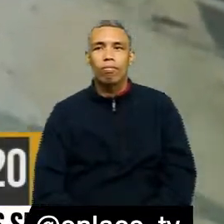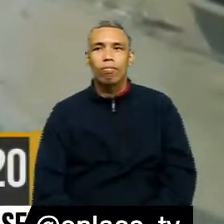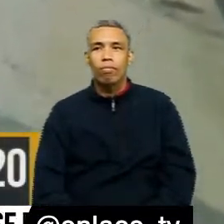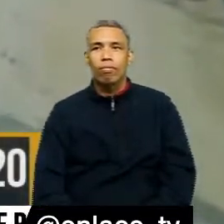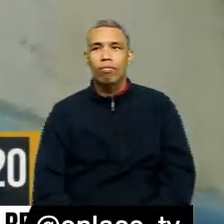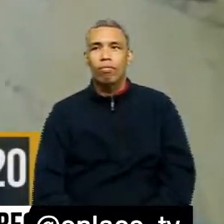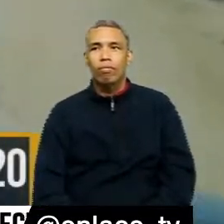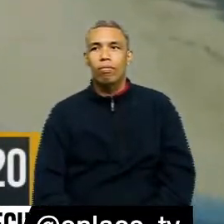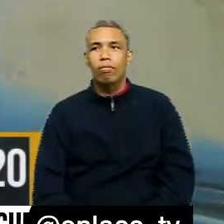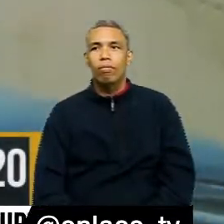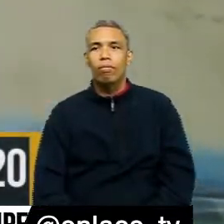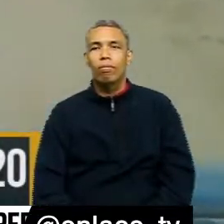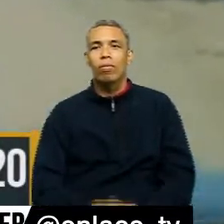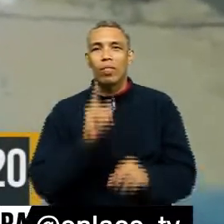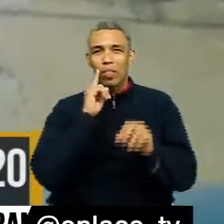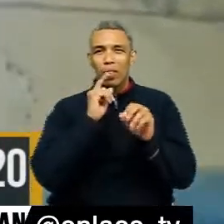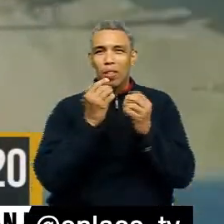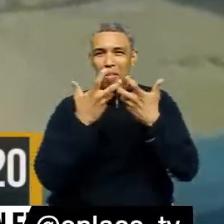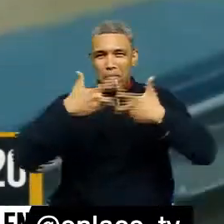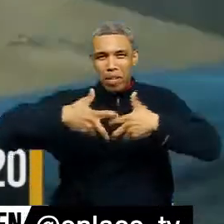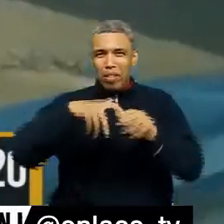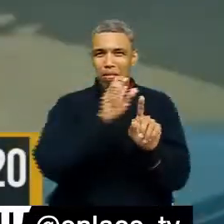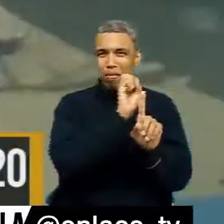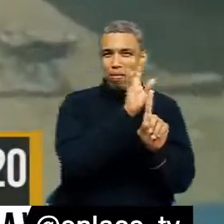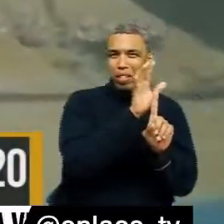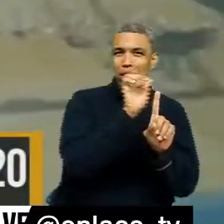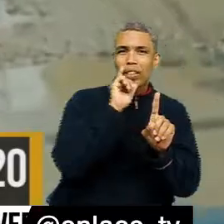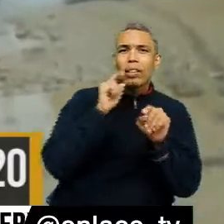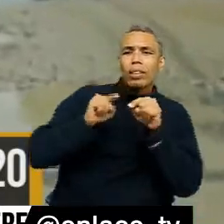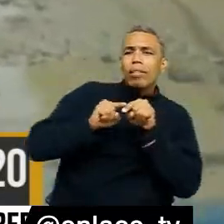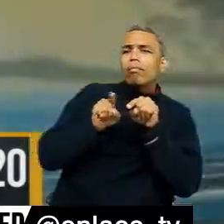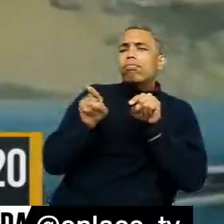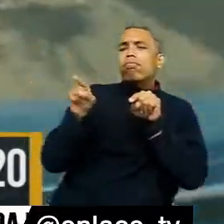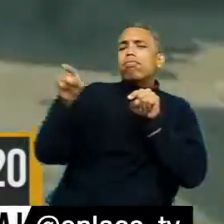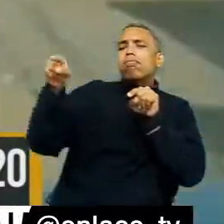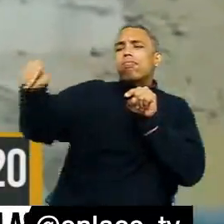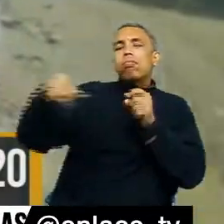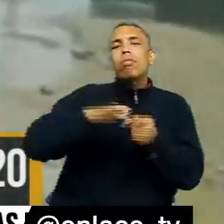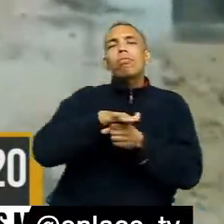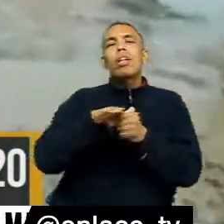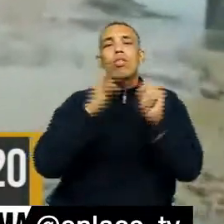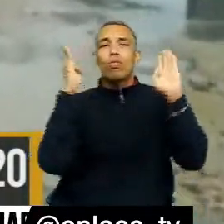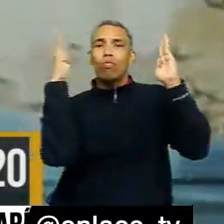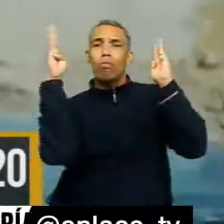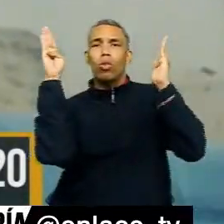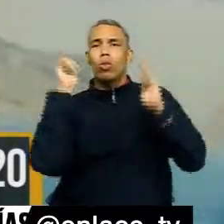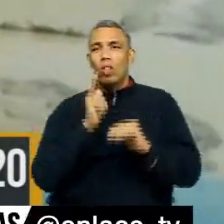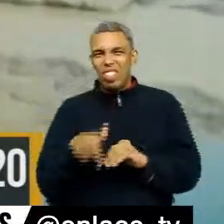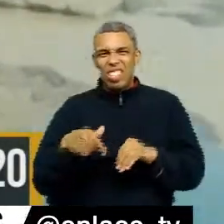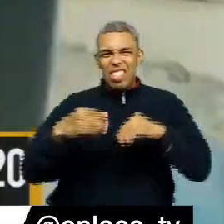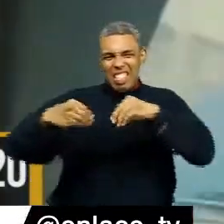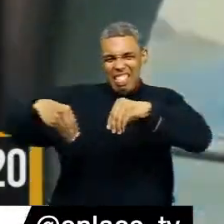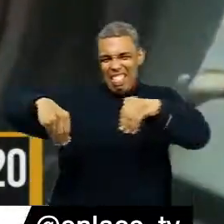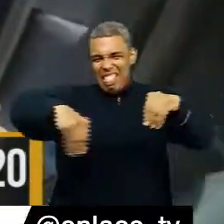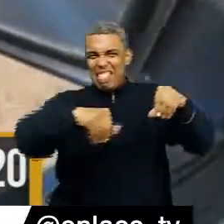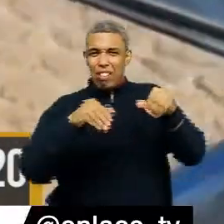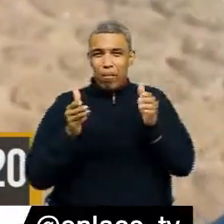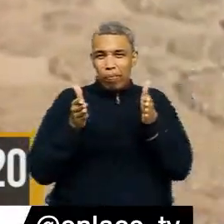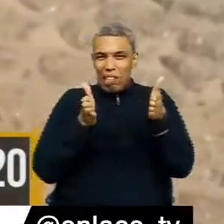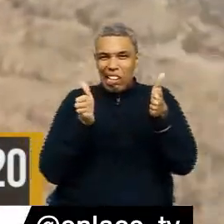Que de fertilizantes conduce al barrio El Boston, la comunidad se queja porque cuando llueve es intransitable por las condiciones en las que ésta